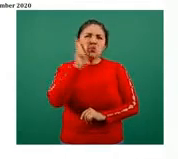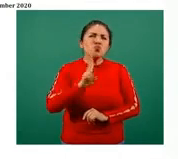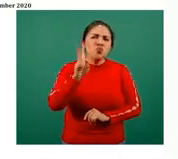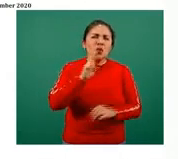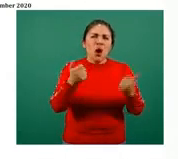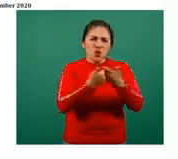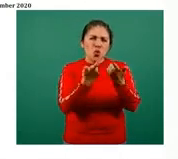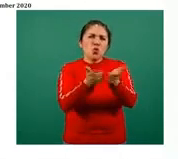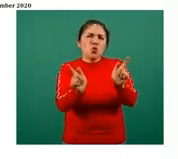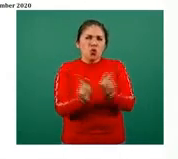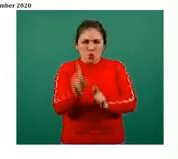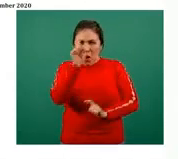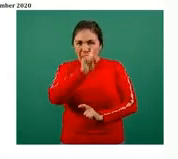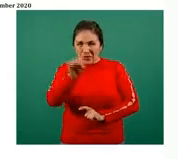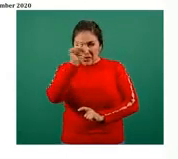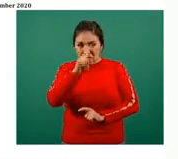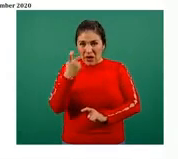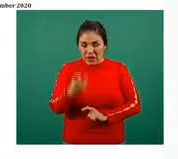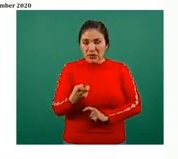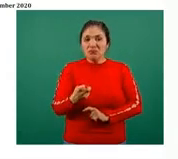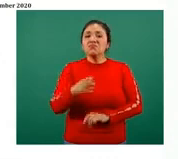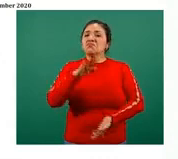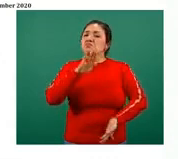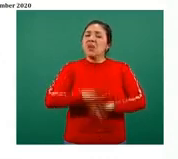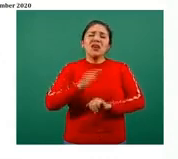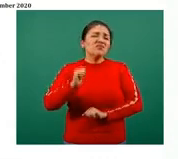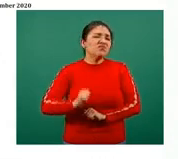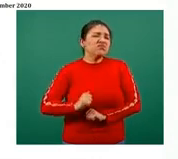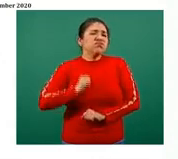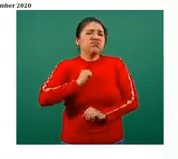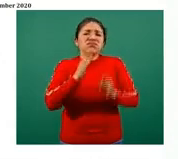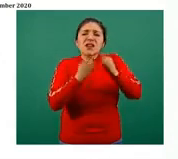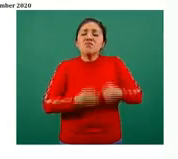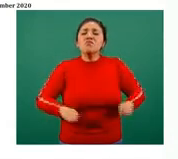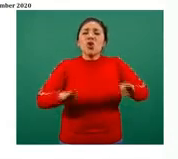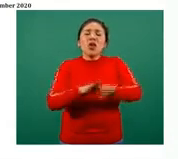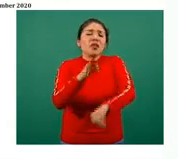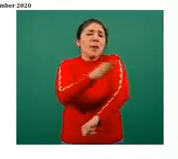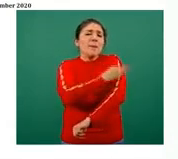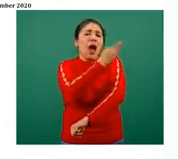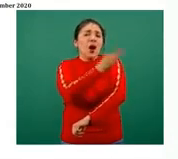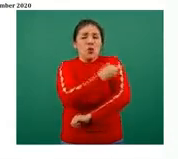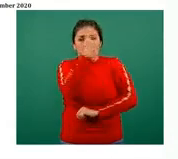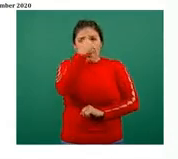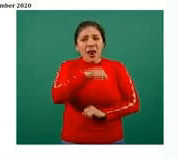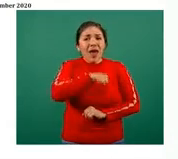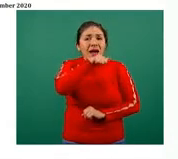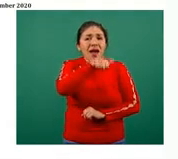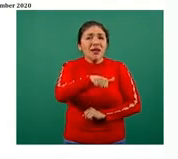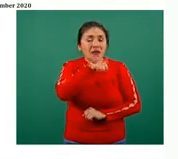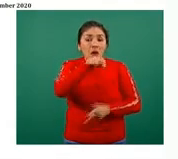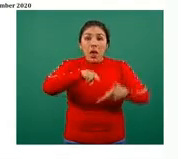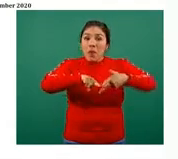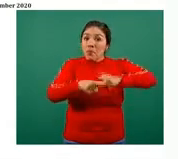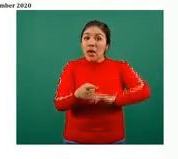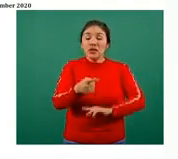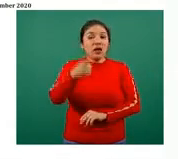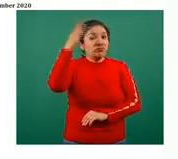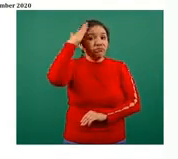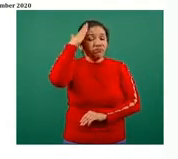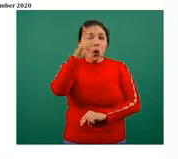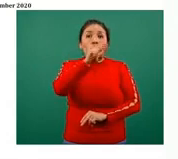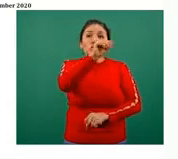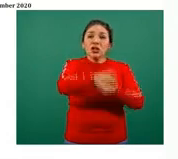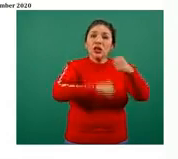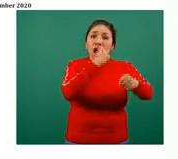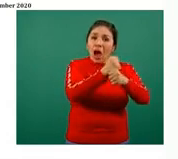grupo técnico asesor, prioriza a los adultos mayores, iniciando con 80 y más y